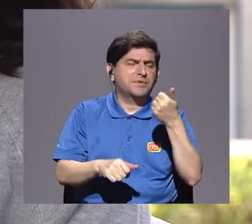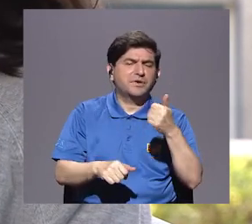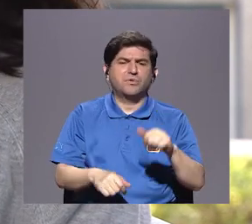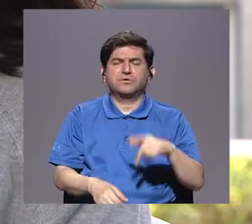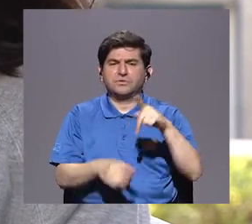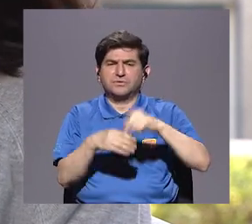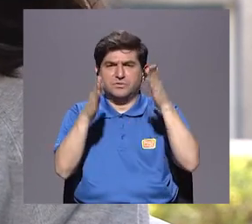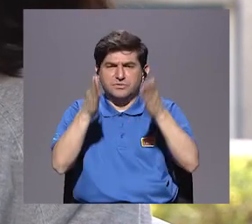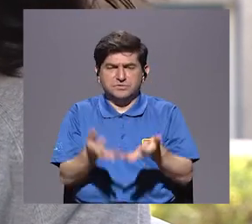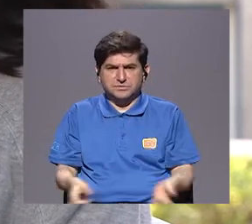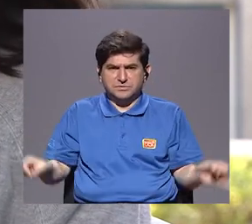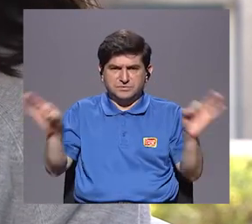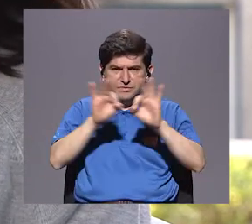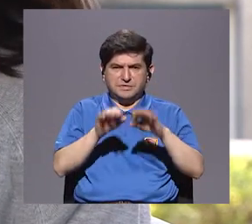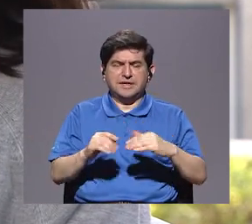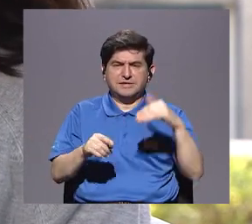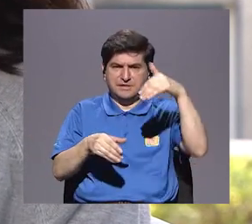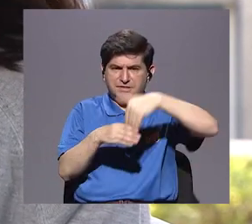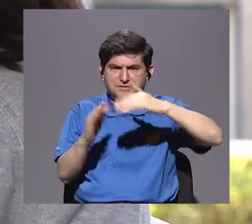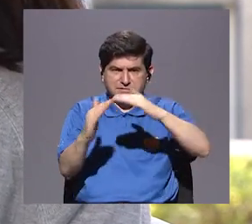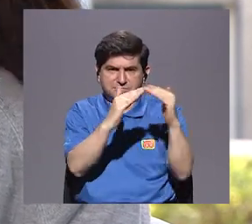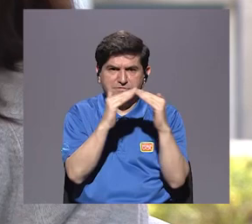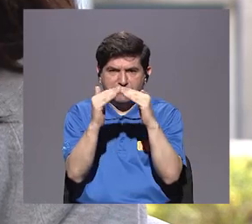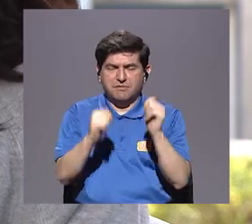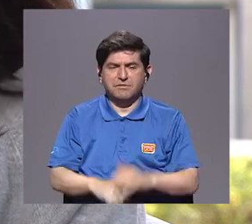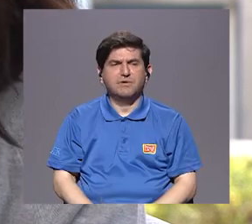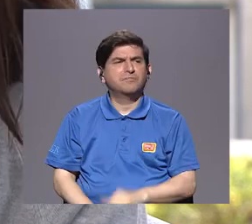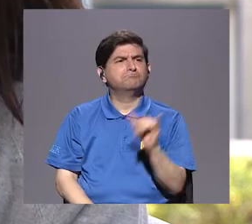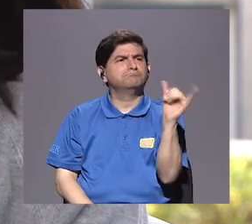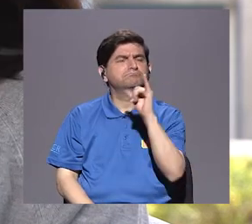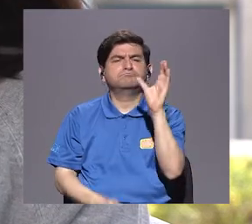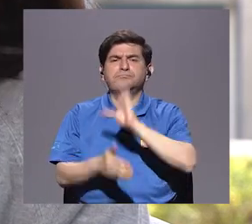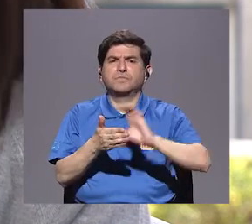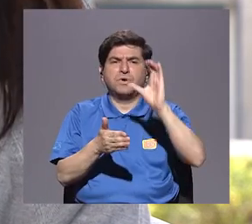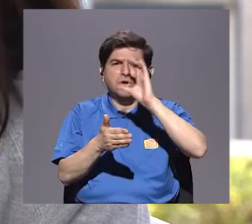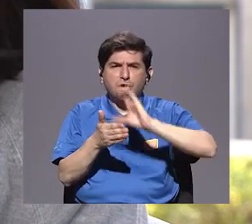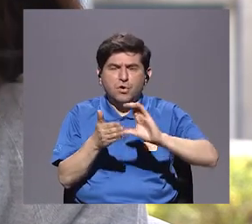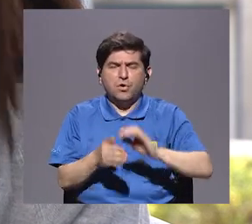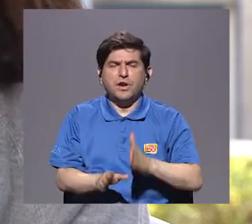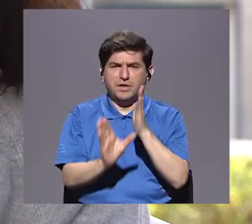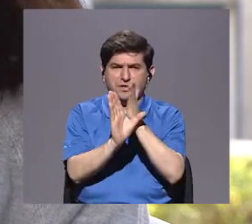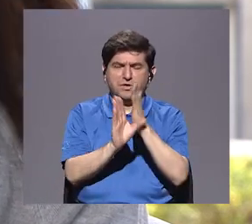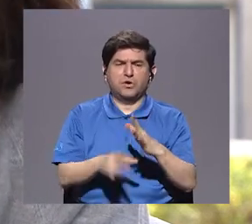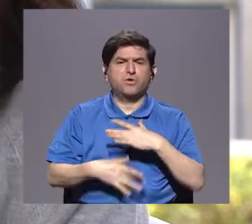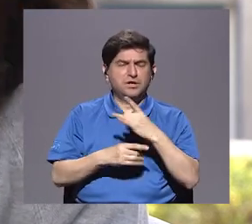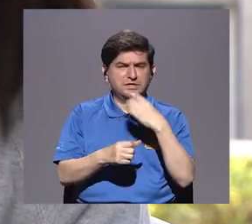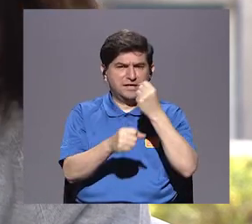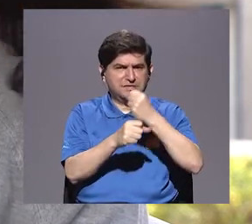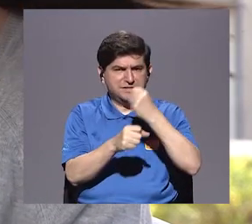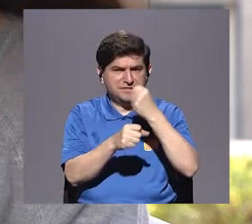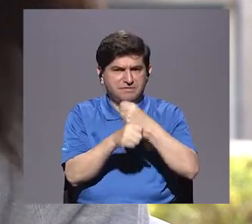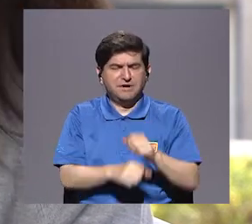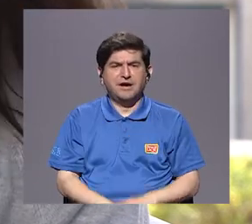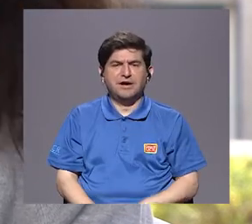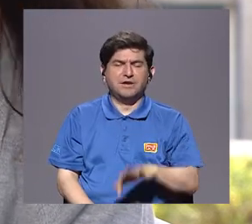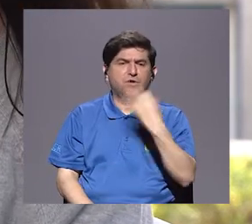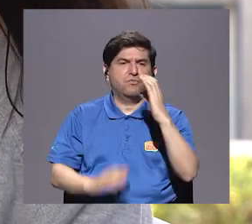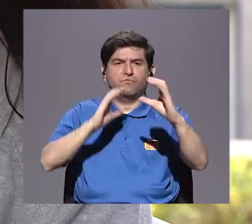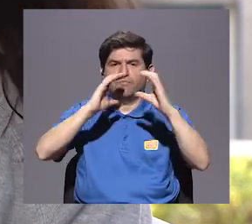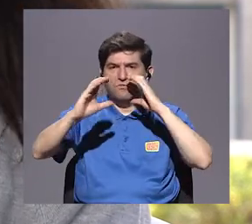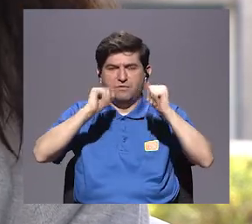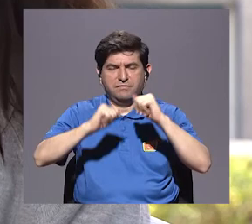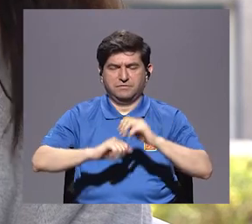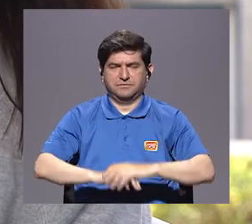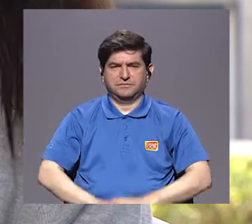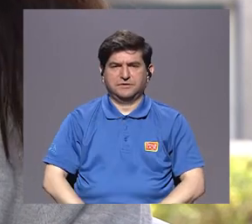actores importantes en la comunidad. También el colegio está muy interesado en trabajar, por ejemplo, con los medios de